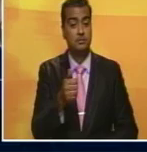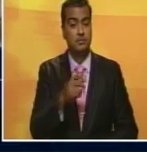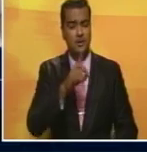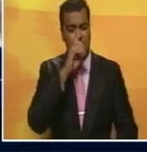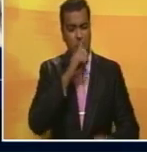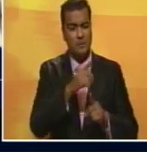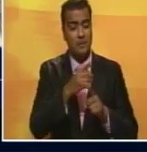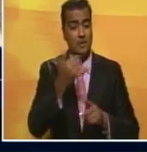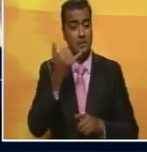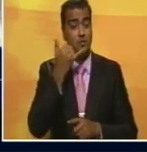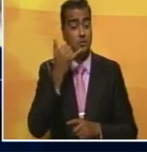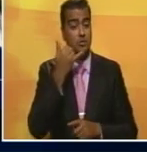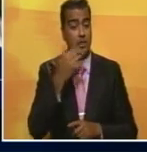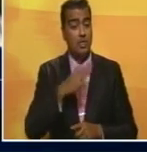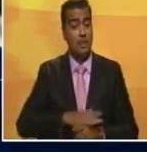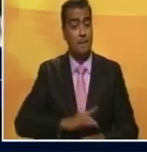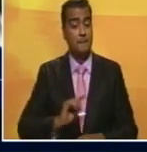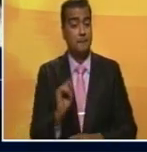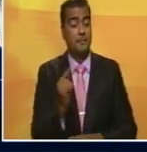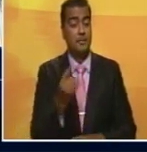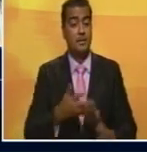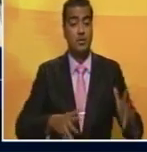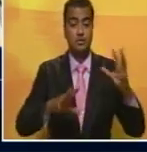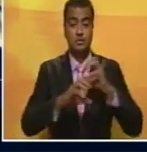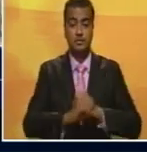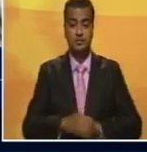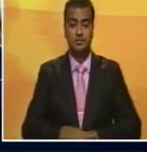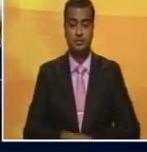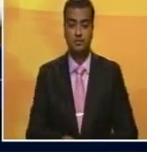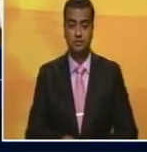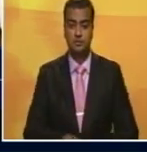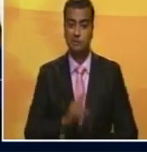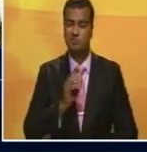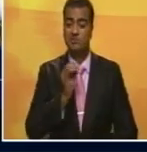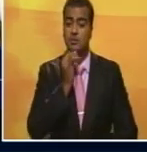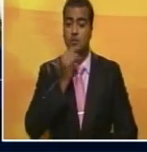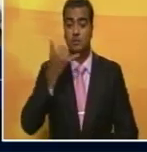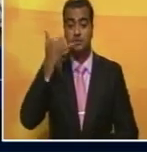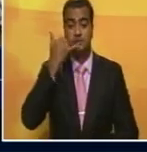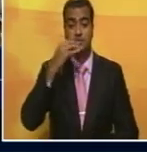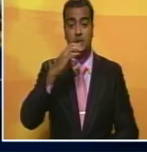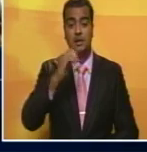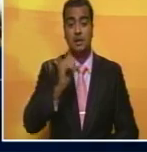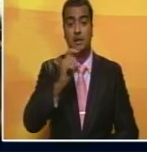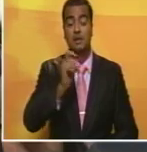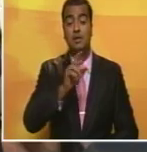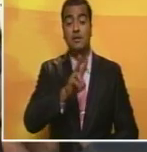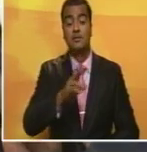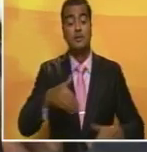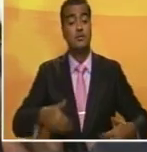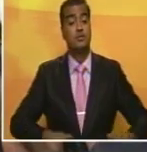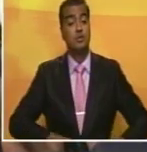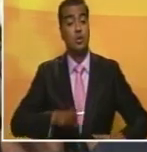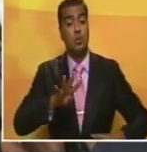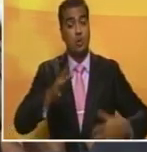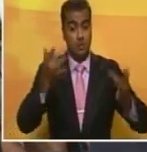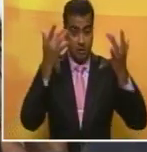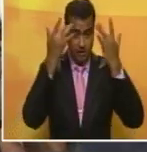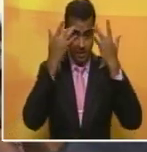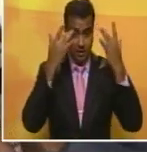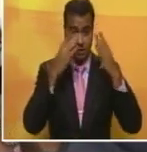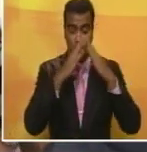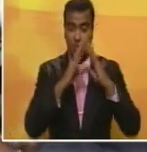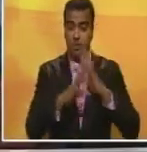a la red móvil, suscitados principalmente en la noche. Fernández informó que CanTV trabaja para combatir con 4 estrategias